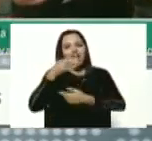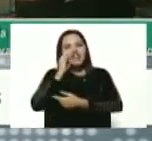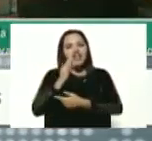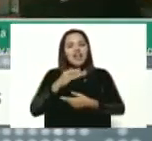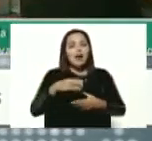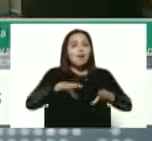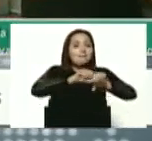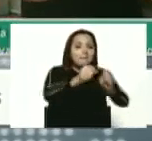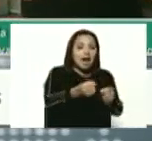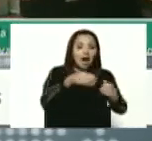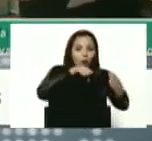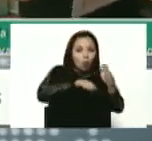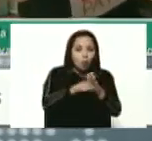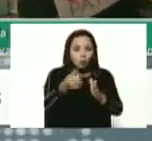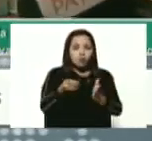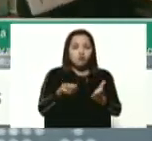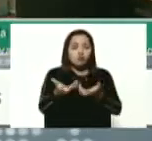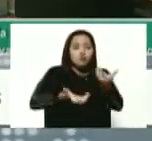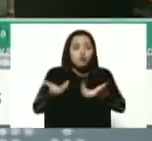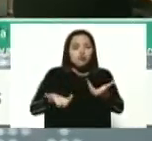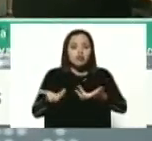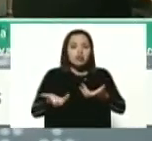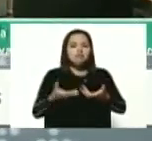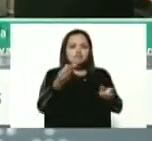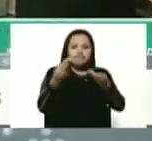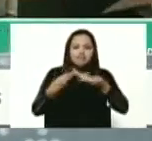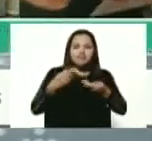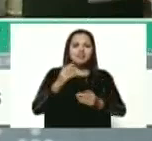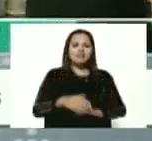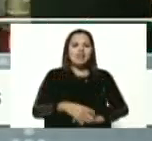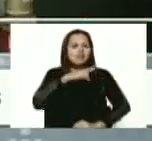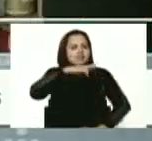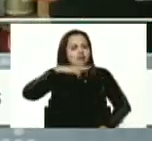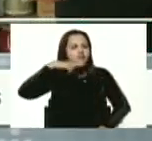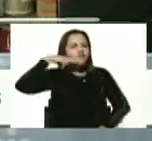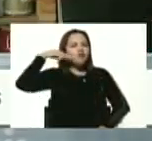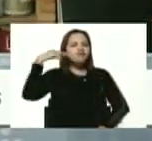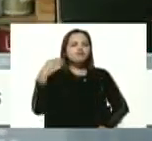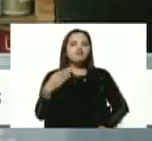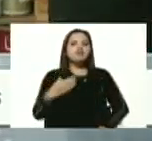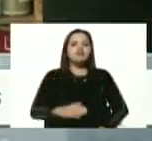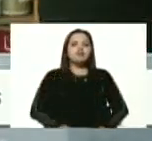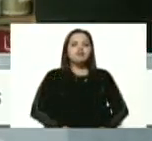al horno, mándame el pan al horno, sabroso, chico, sabroso.